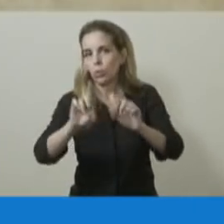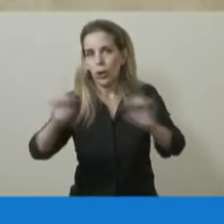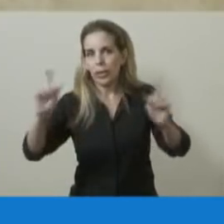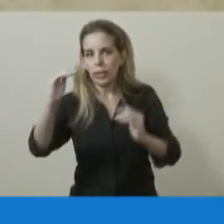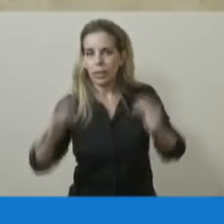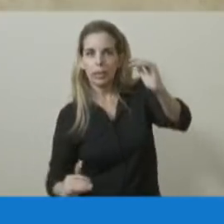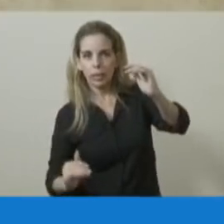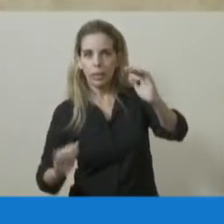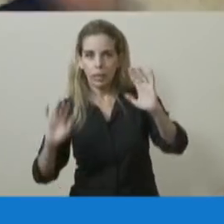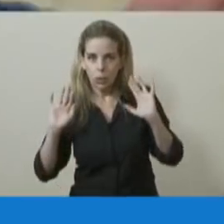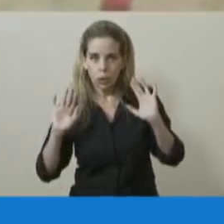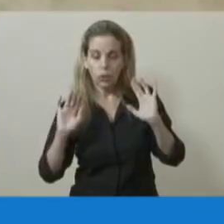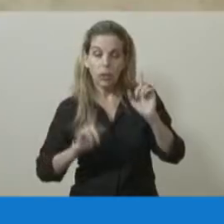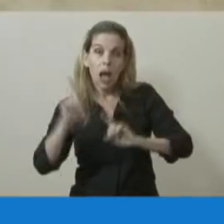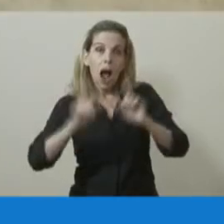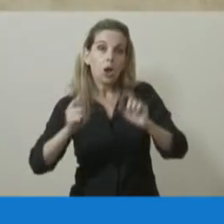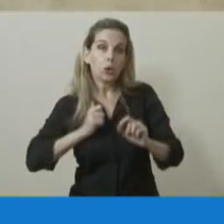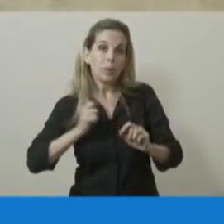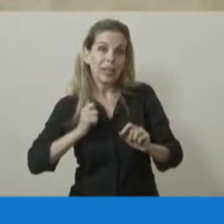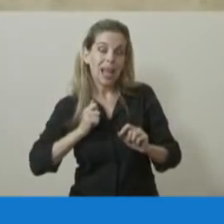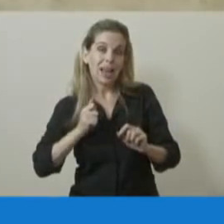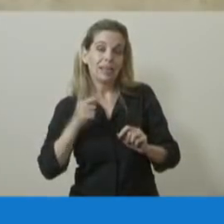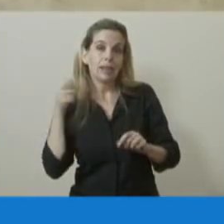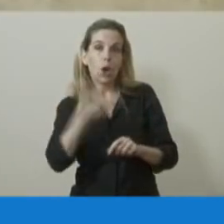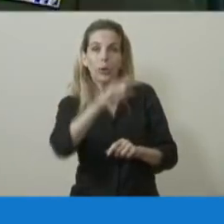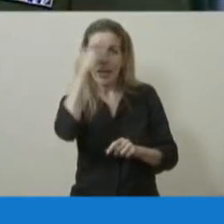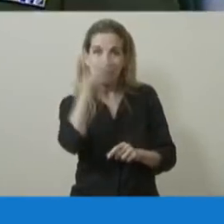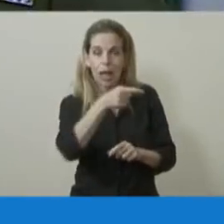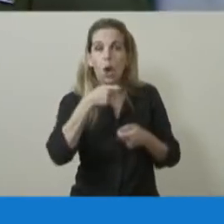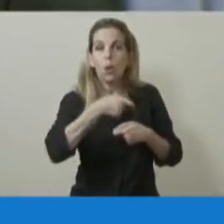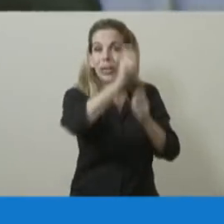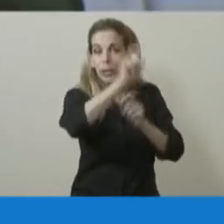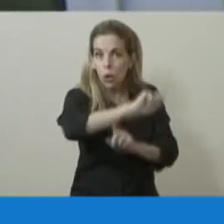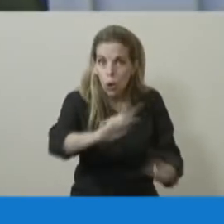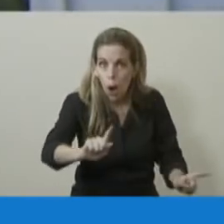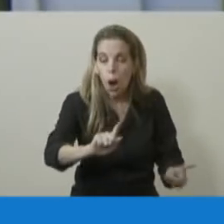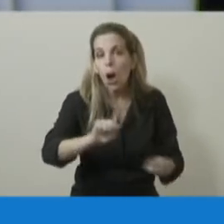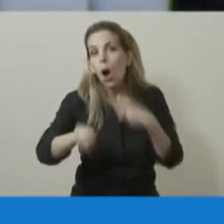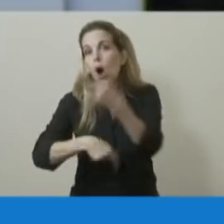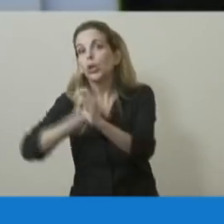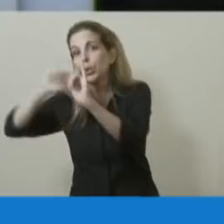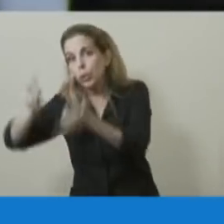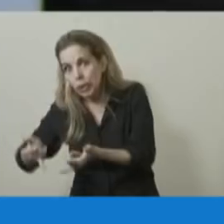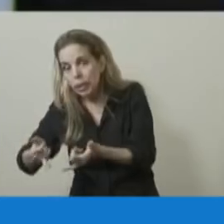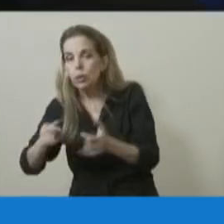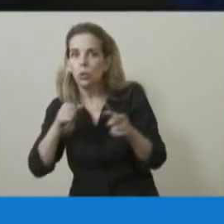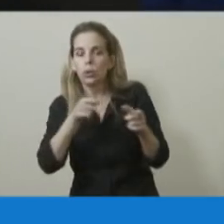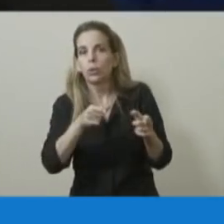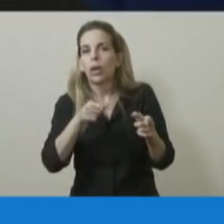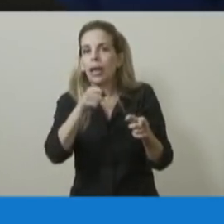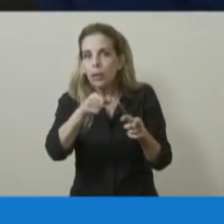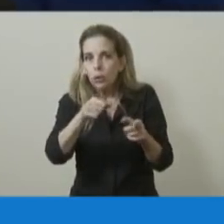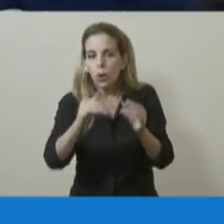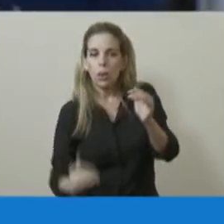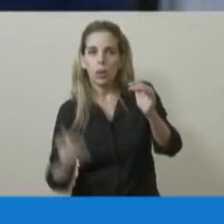Lamentablemente, inclusive los que no hicieron el juicio contra el Estado, al que sirven, son los más perjudicados. Eso no es